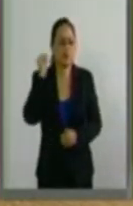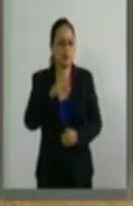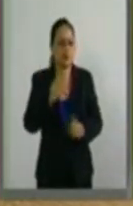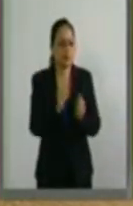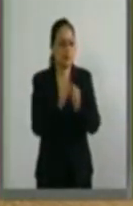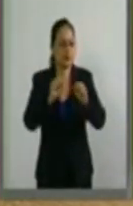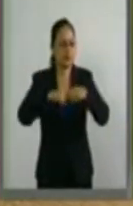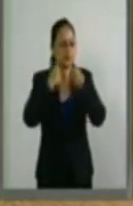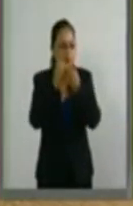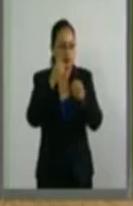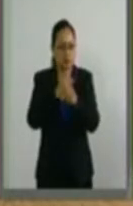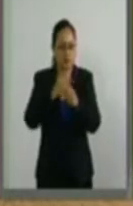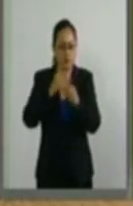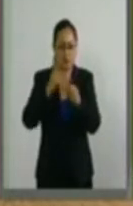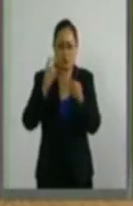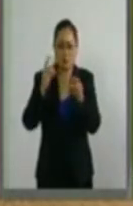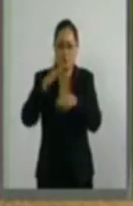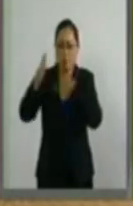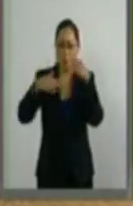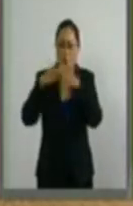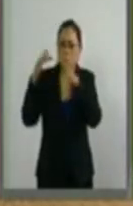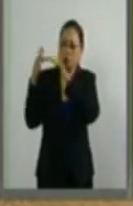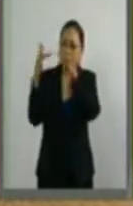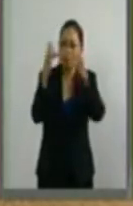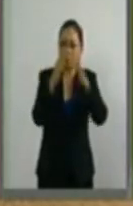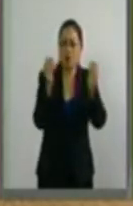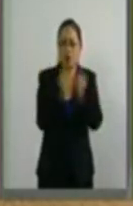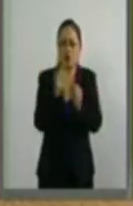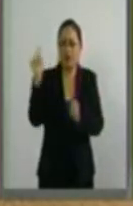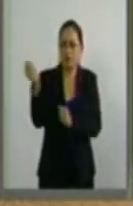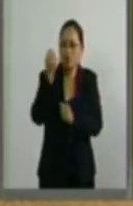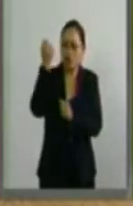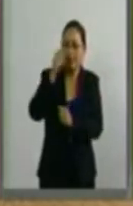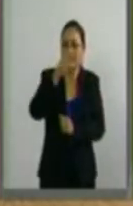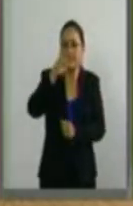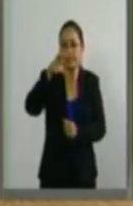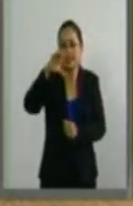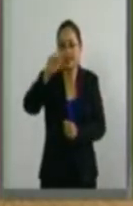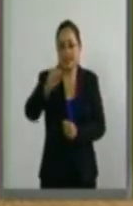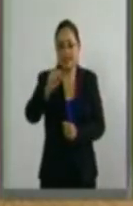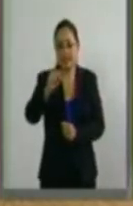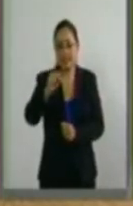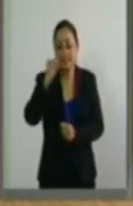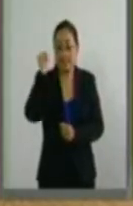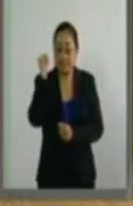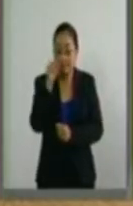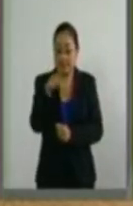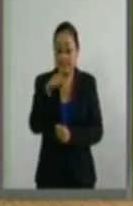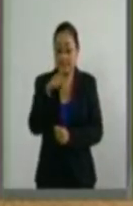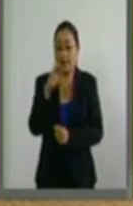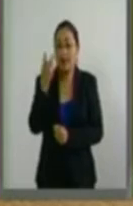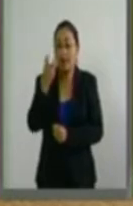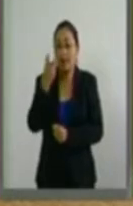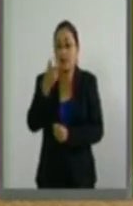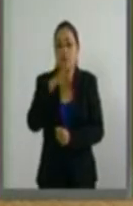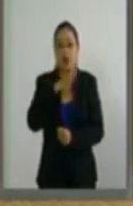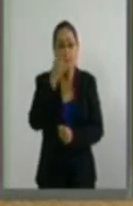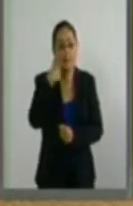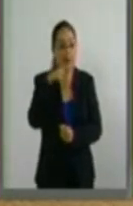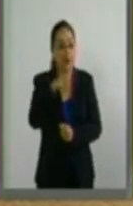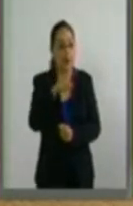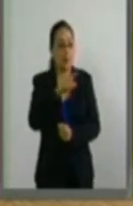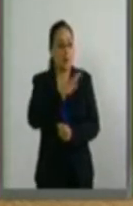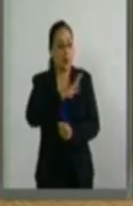sociedad globalizada, donde las tecnologías de la información y comunicación han transformado